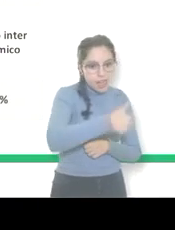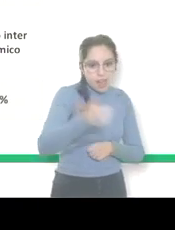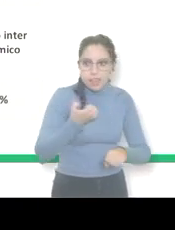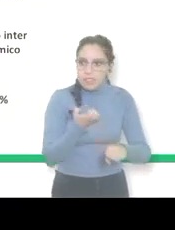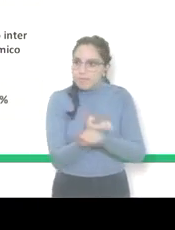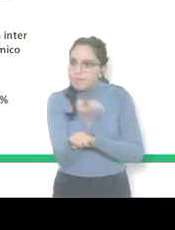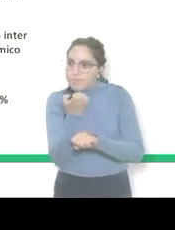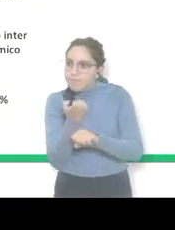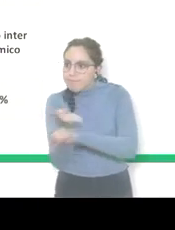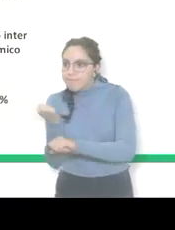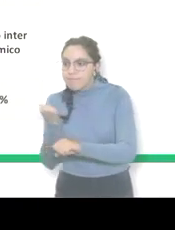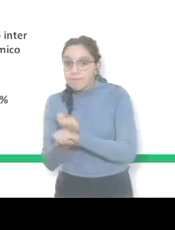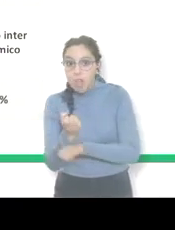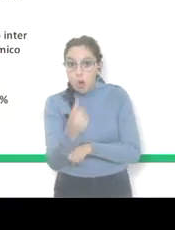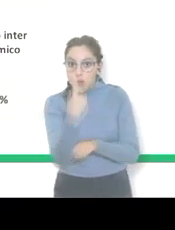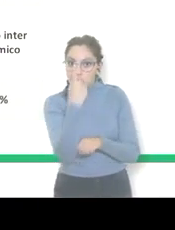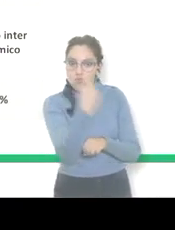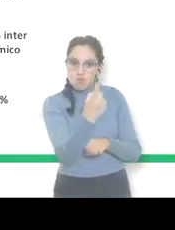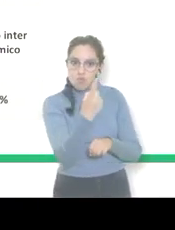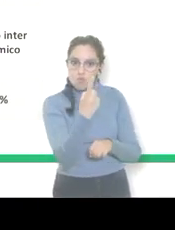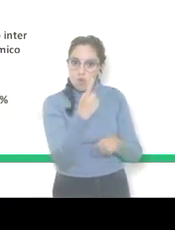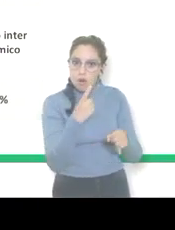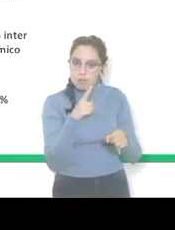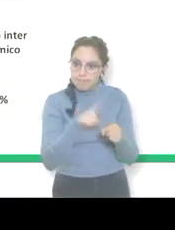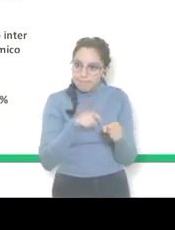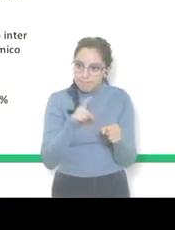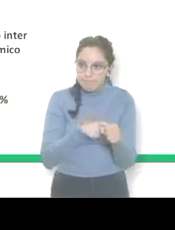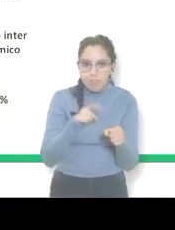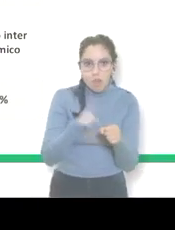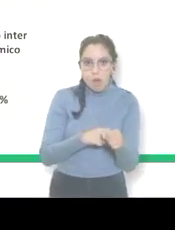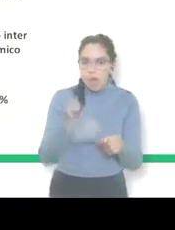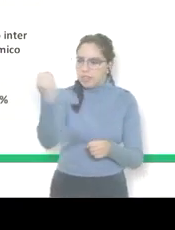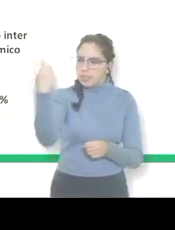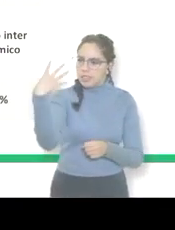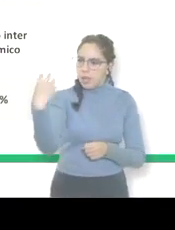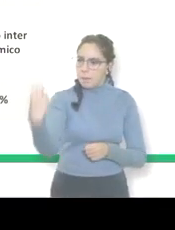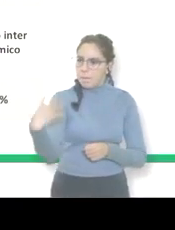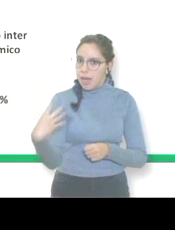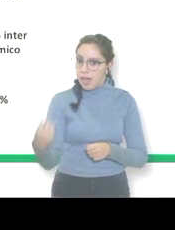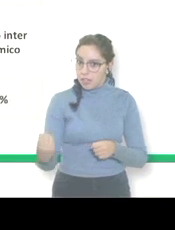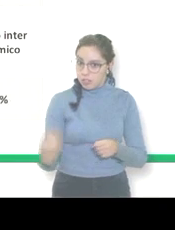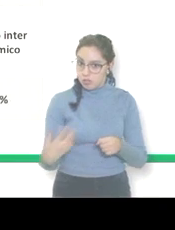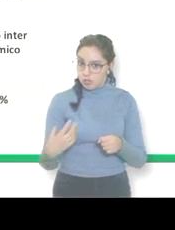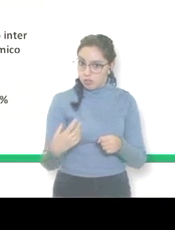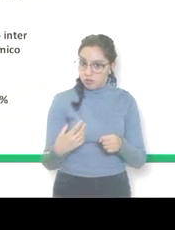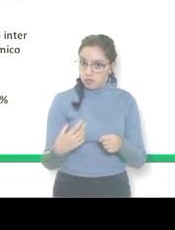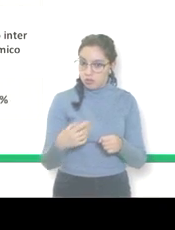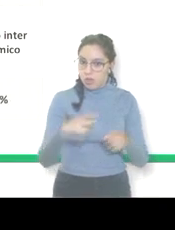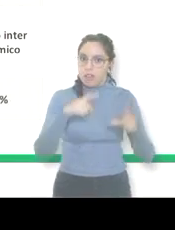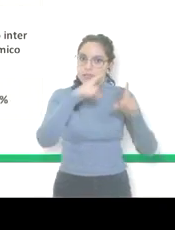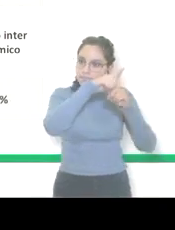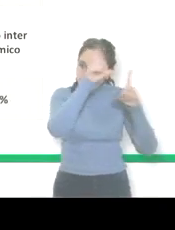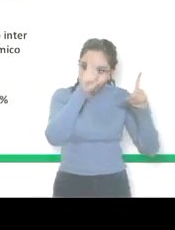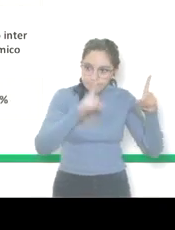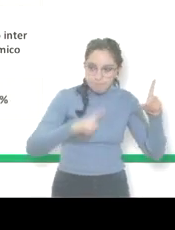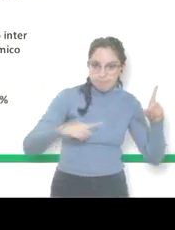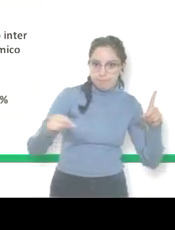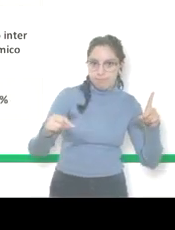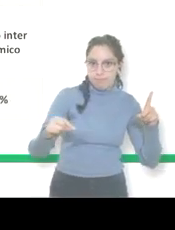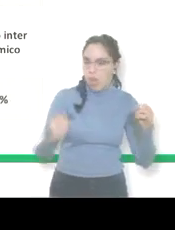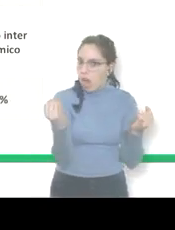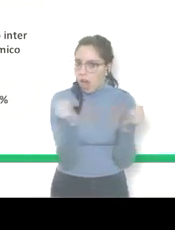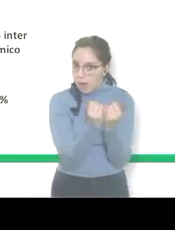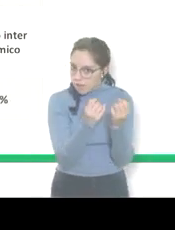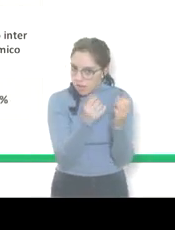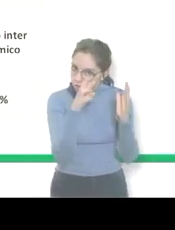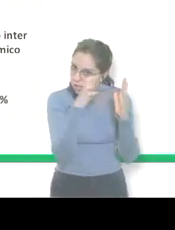en un color, y si bien va a ser un semáforo nacional, es decir, los mismos indicadores se van a evaluar